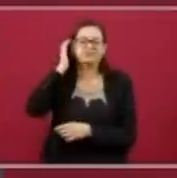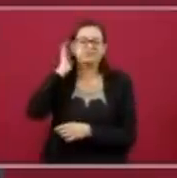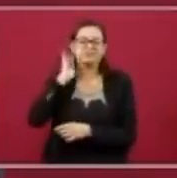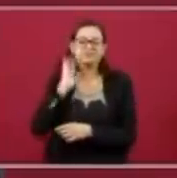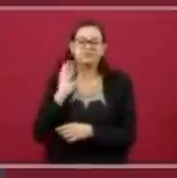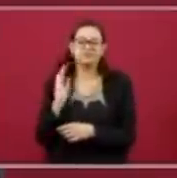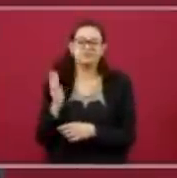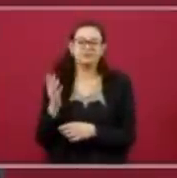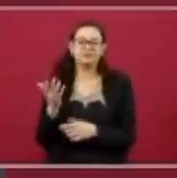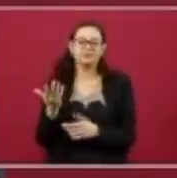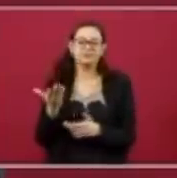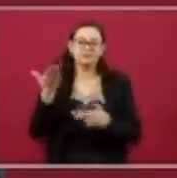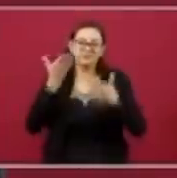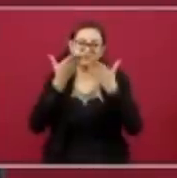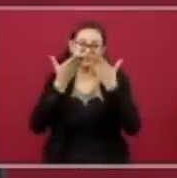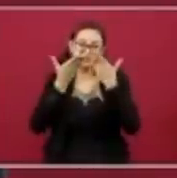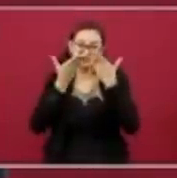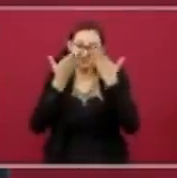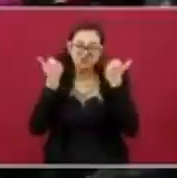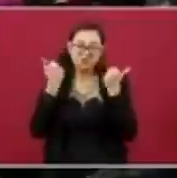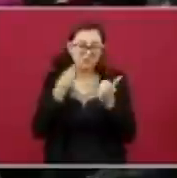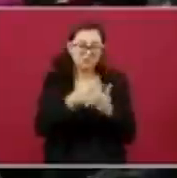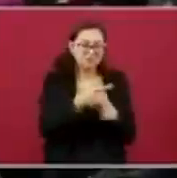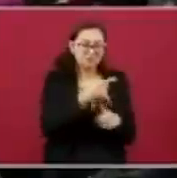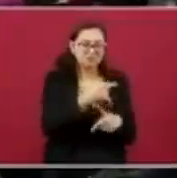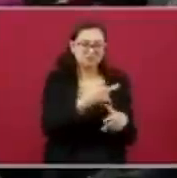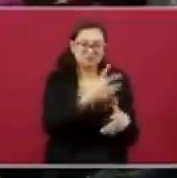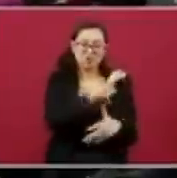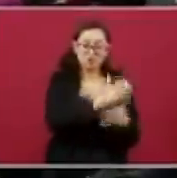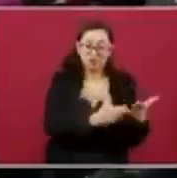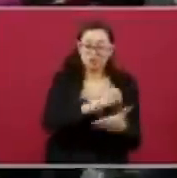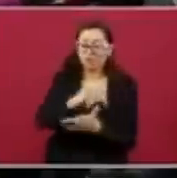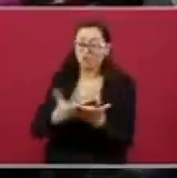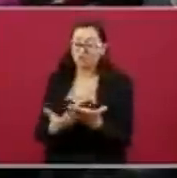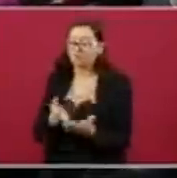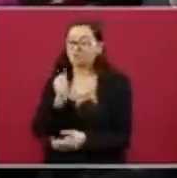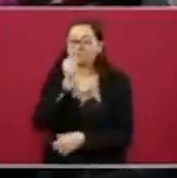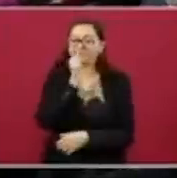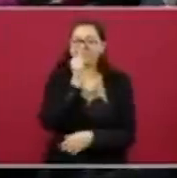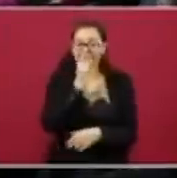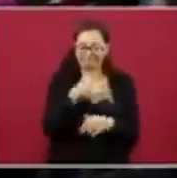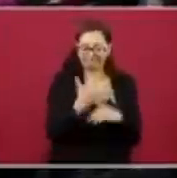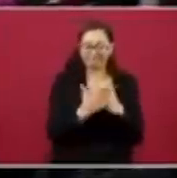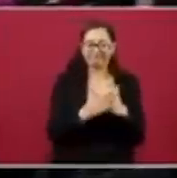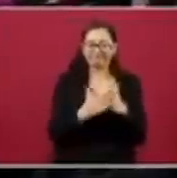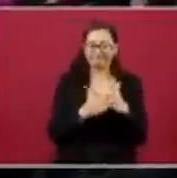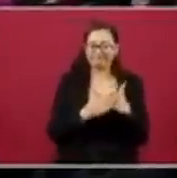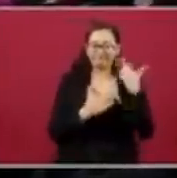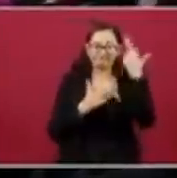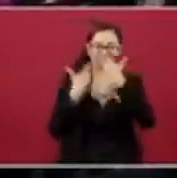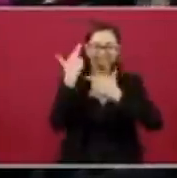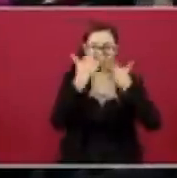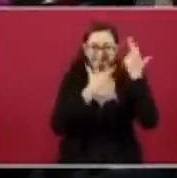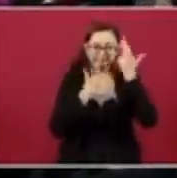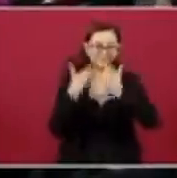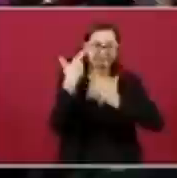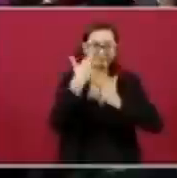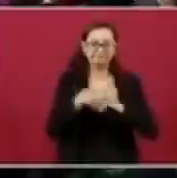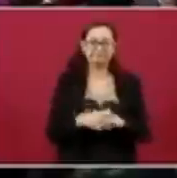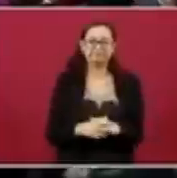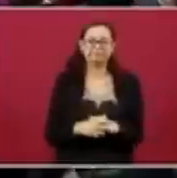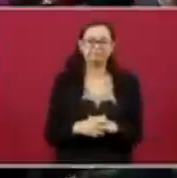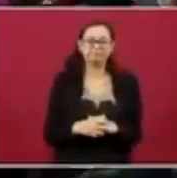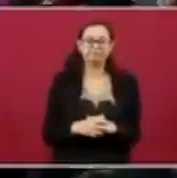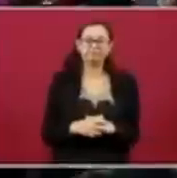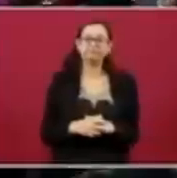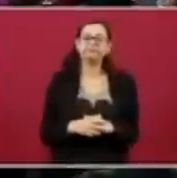en qué situación están estos contratos. Los vamos a revisar. Vamos, desde luego,